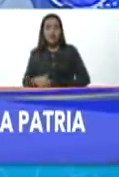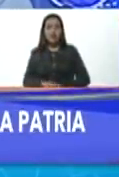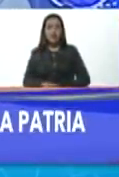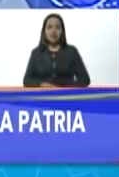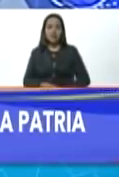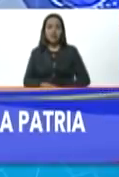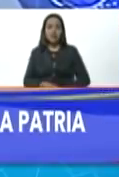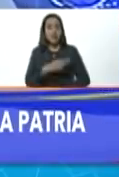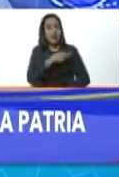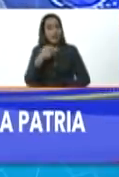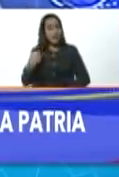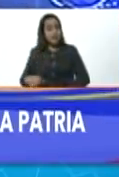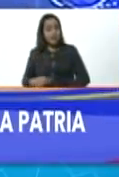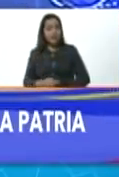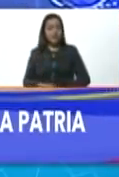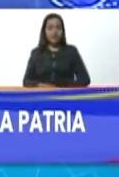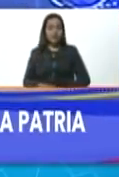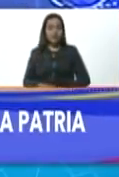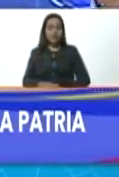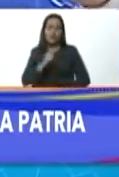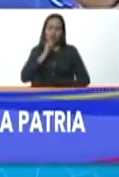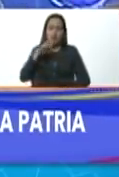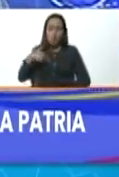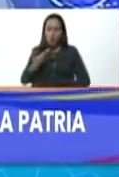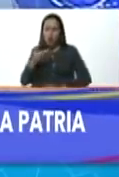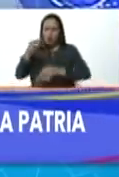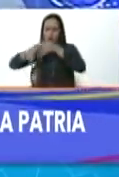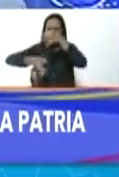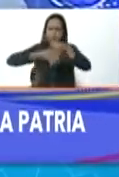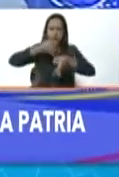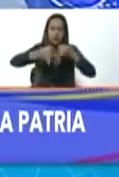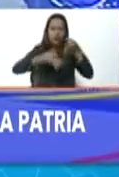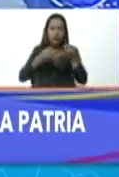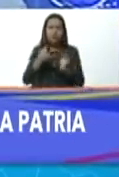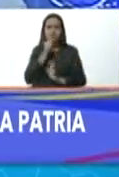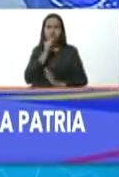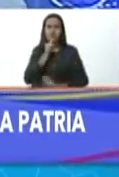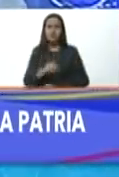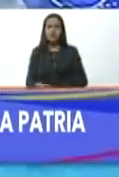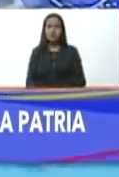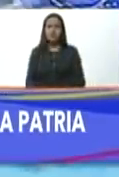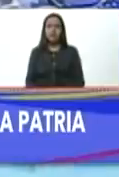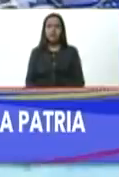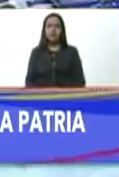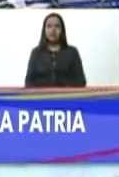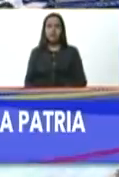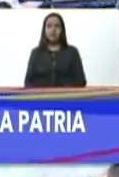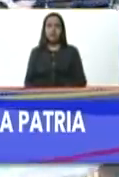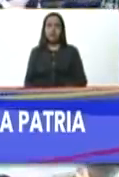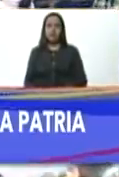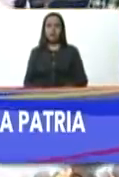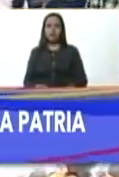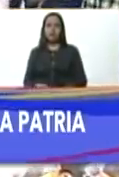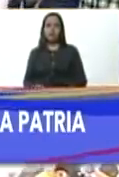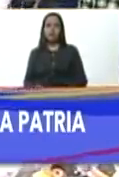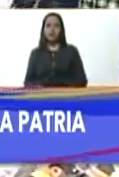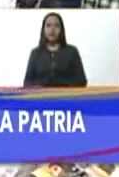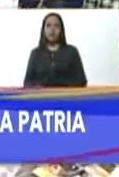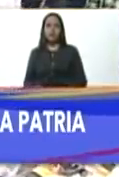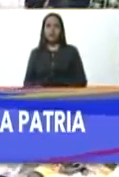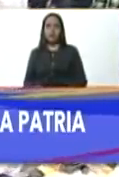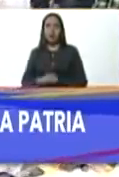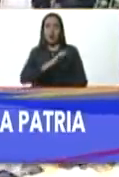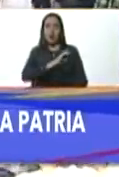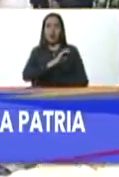China. ¿Quién pudiera tomar la palabra de los compañeros? Julio, jefe de la misión médica cubana,